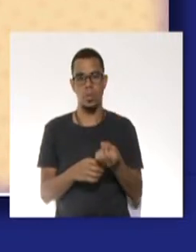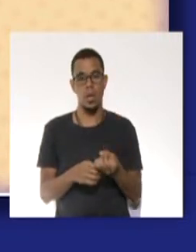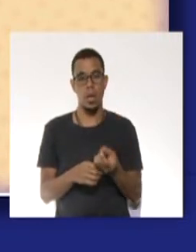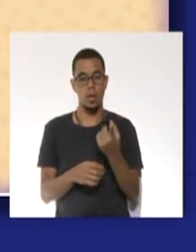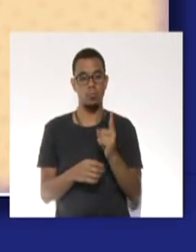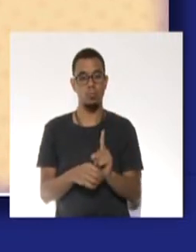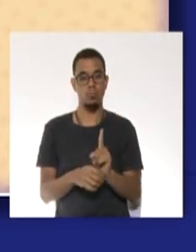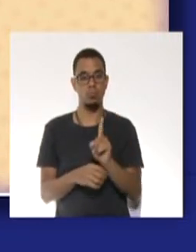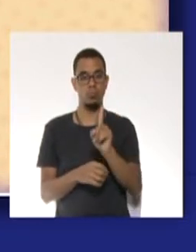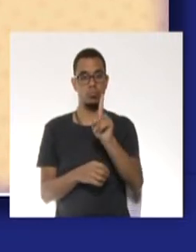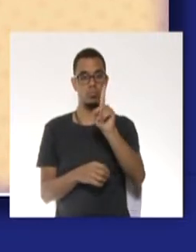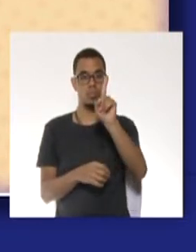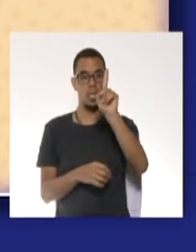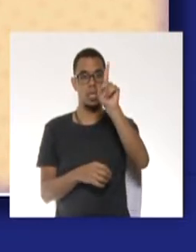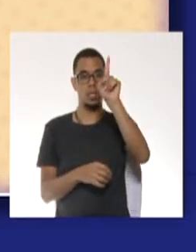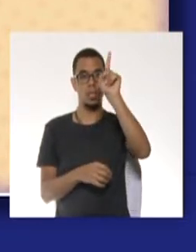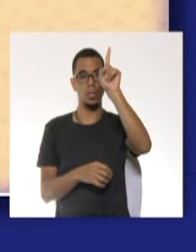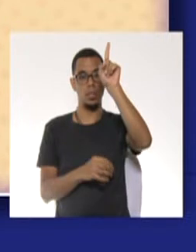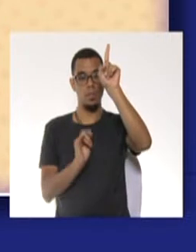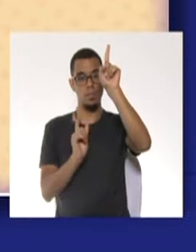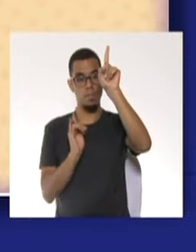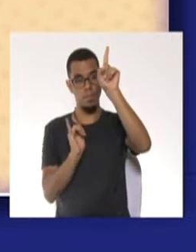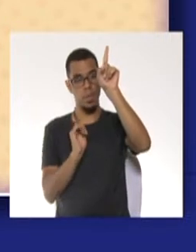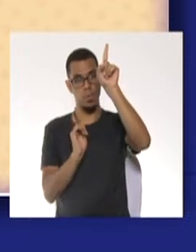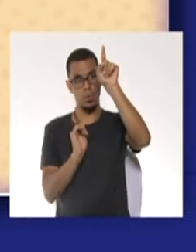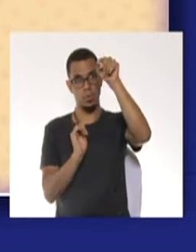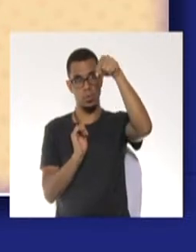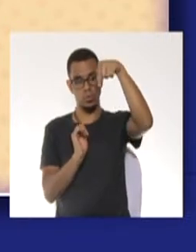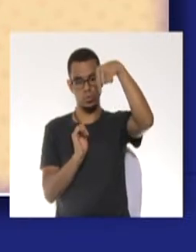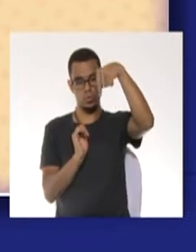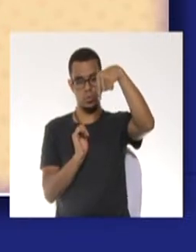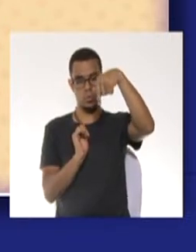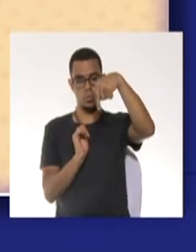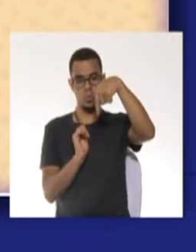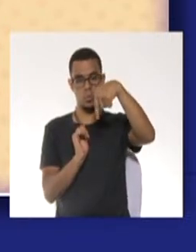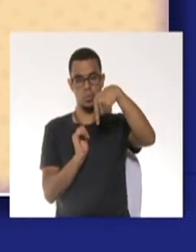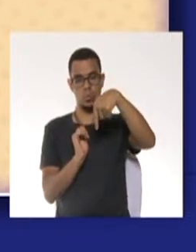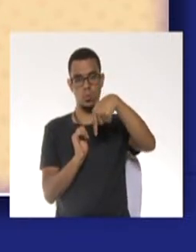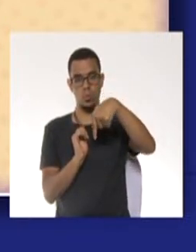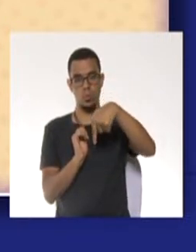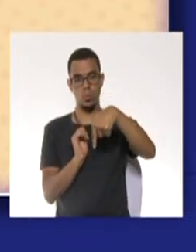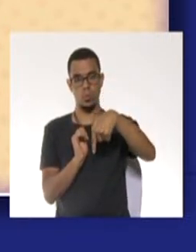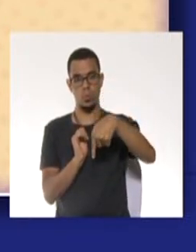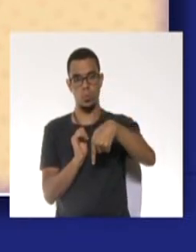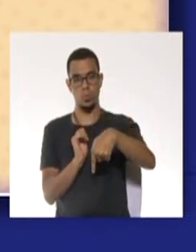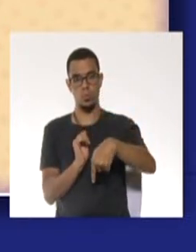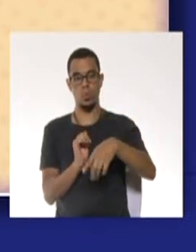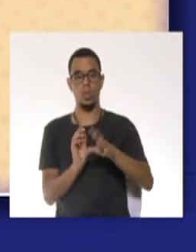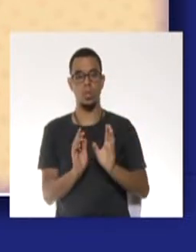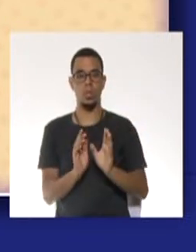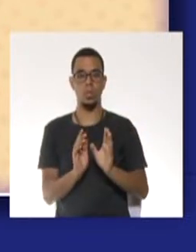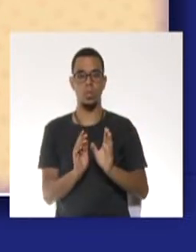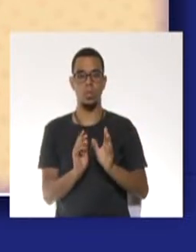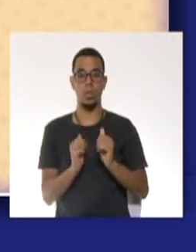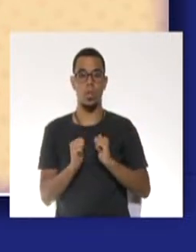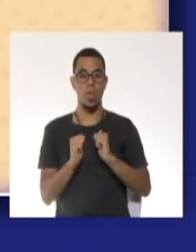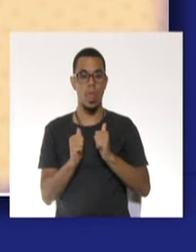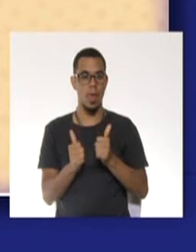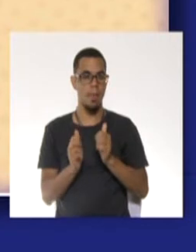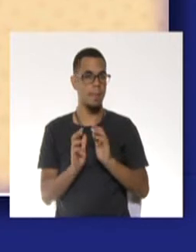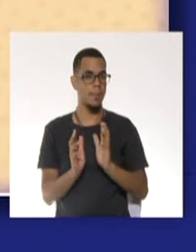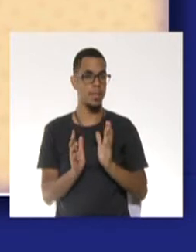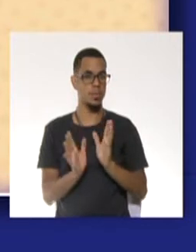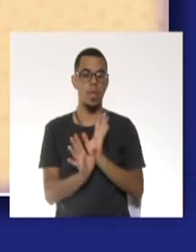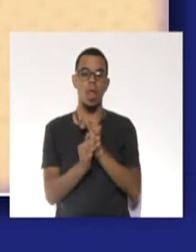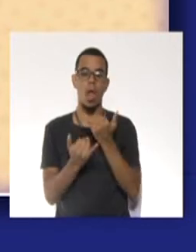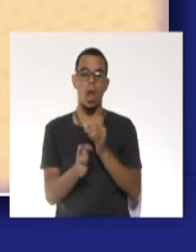una línea recta. El mismo objeto desciende por la misma línea recta a llegar a su punto de destino.